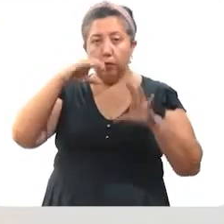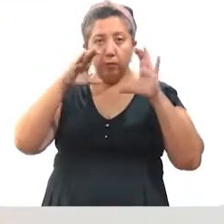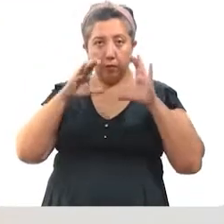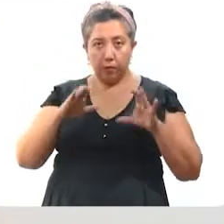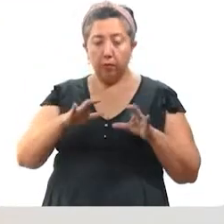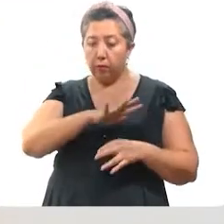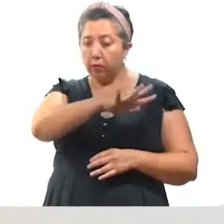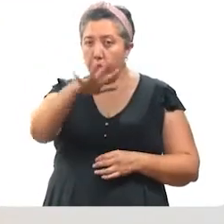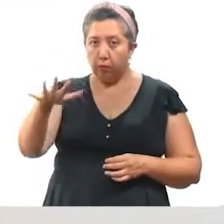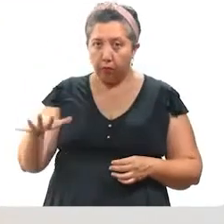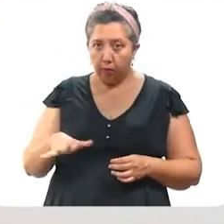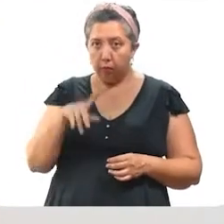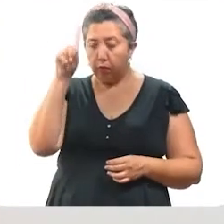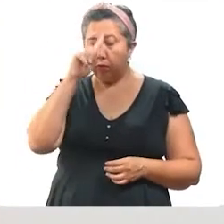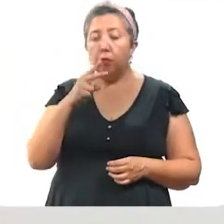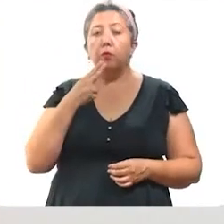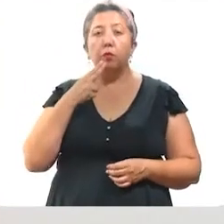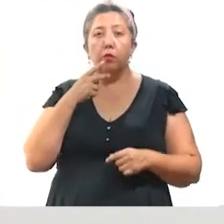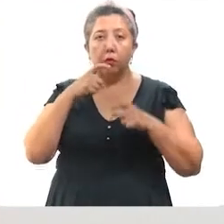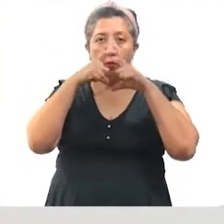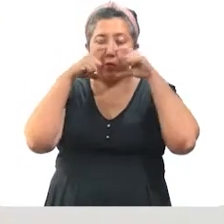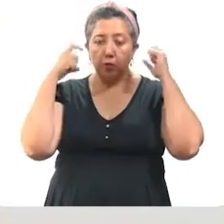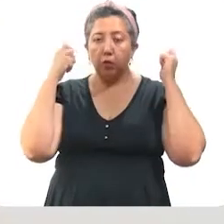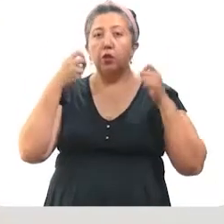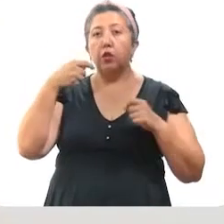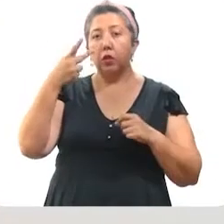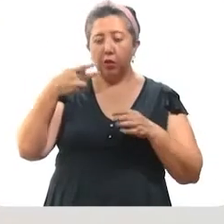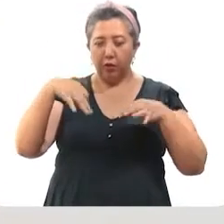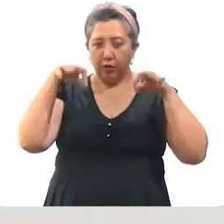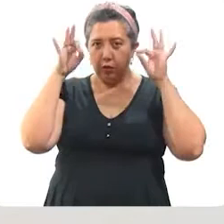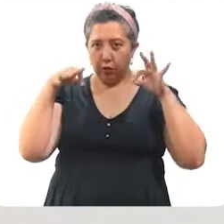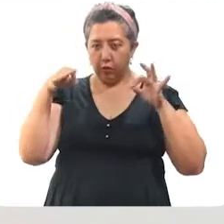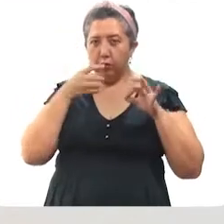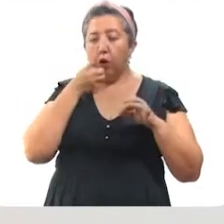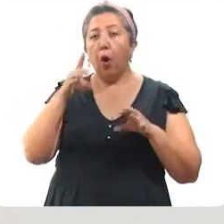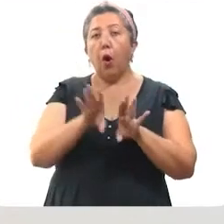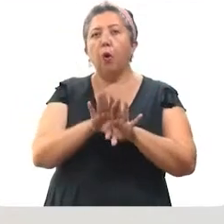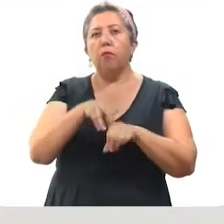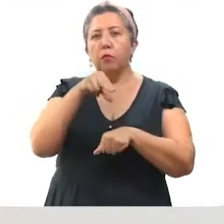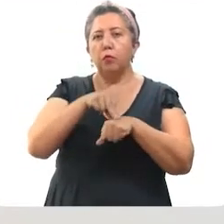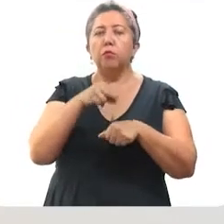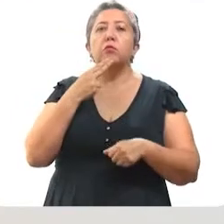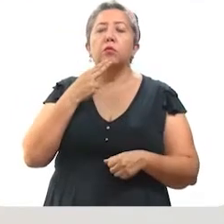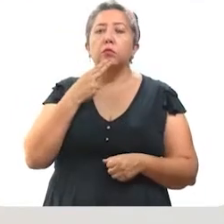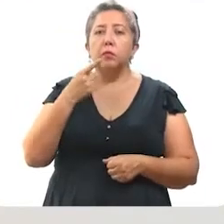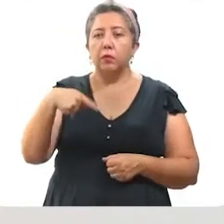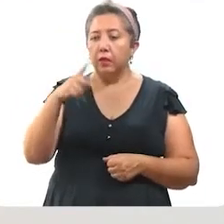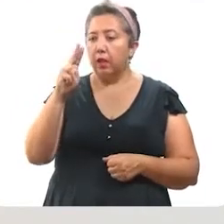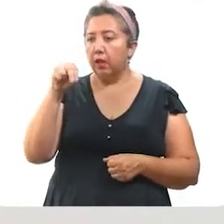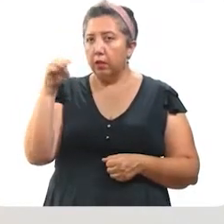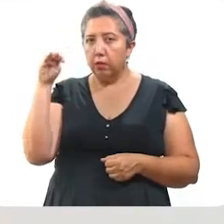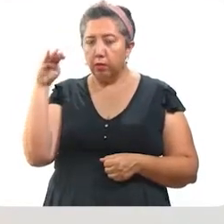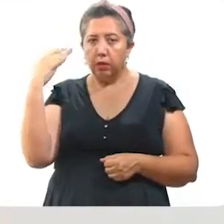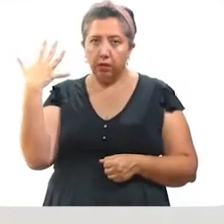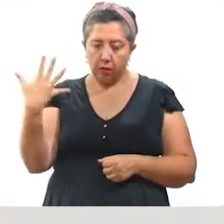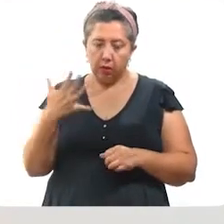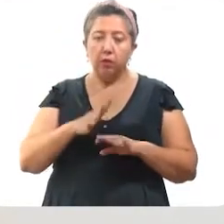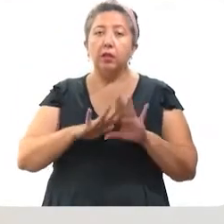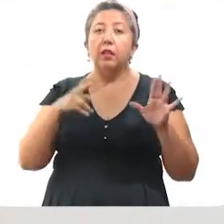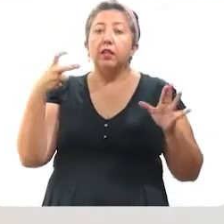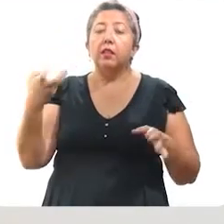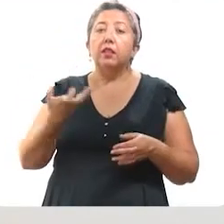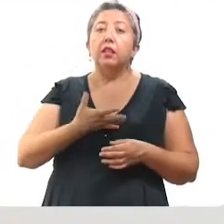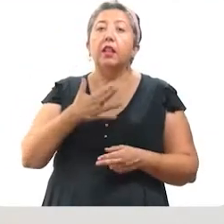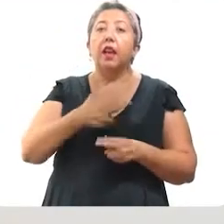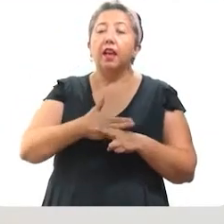protegernos entre todos se sugiere el uso de cubrebocas de dos capas tricapa o de uso grado médico como es el carné 95 ya que